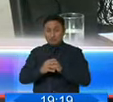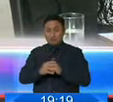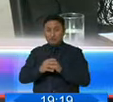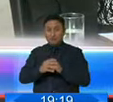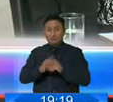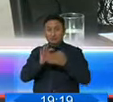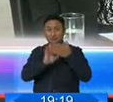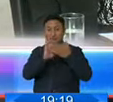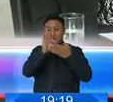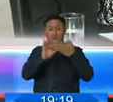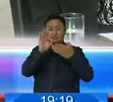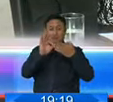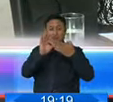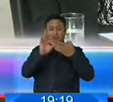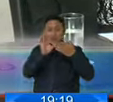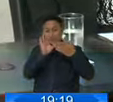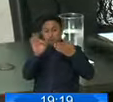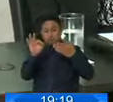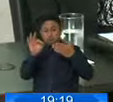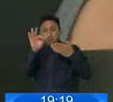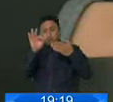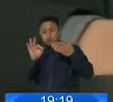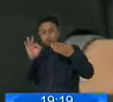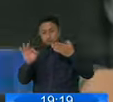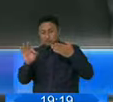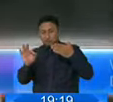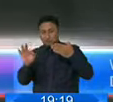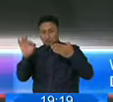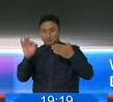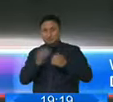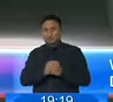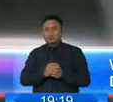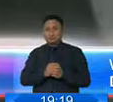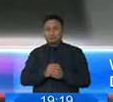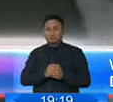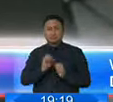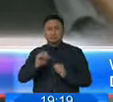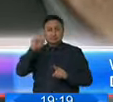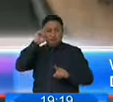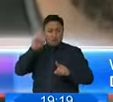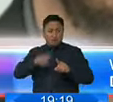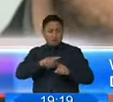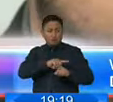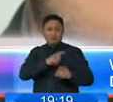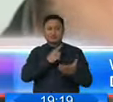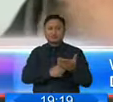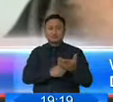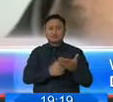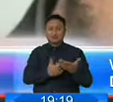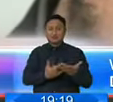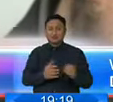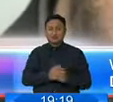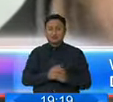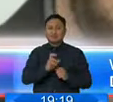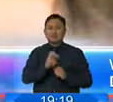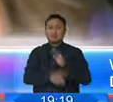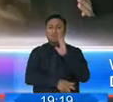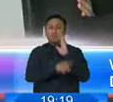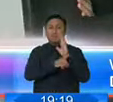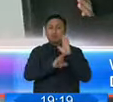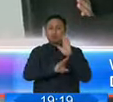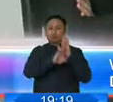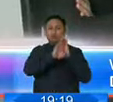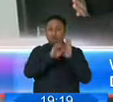un frenazo a esa disminución. Caviedes coincide con analistas en que el modelo de crecimiento basado en el petróleo